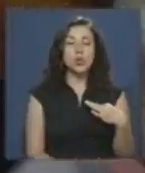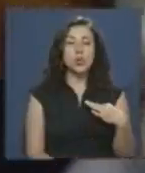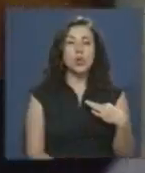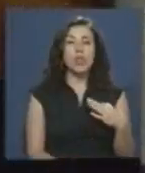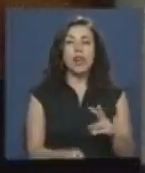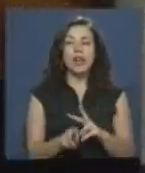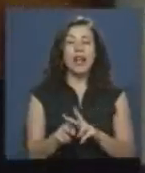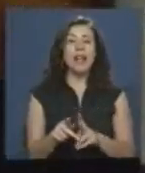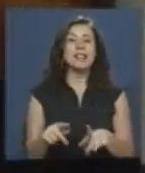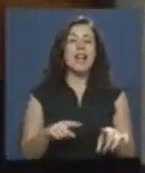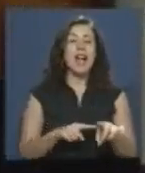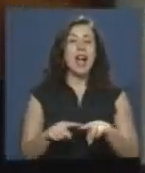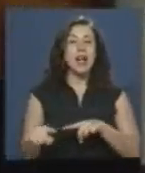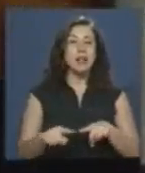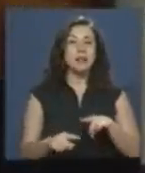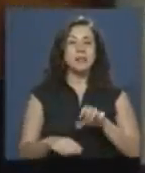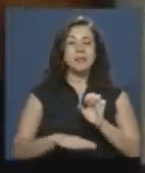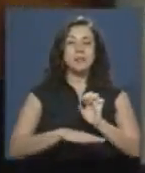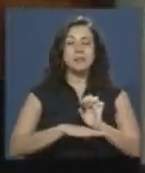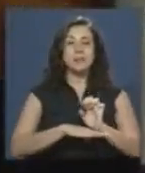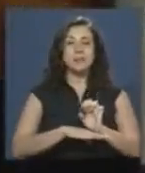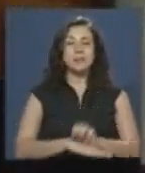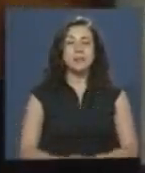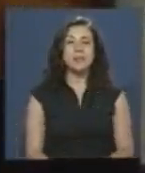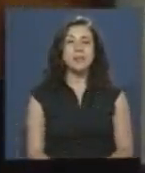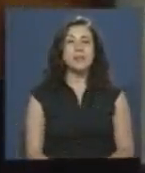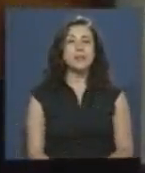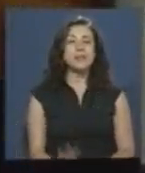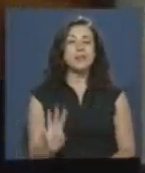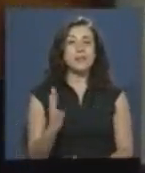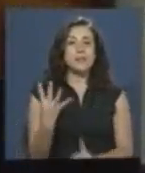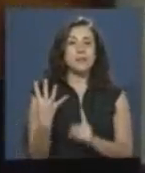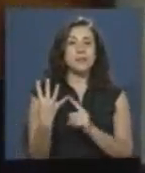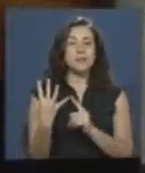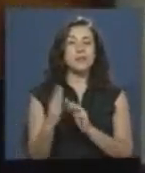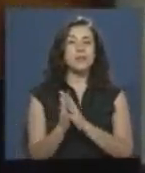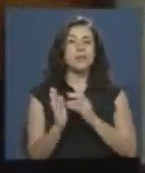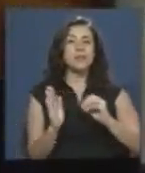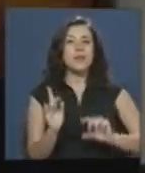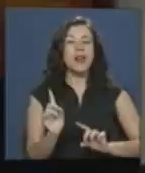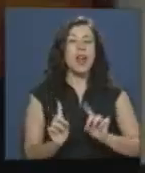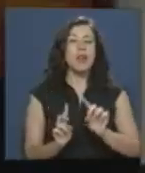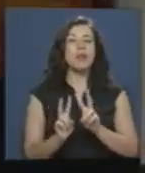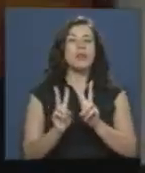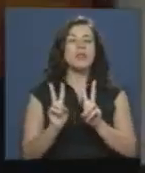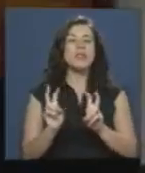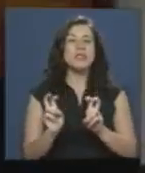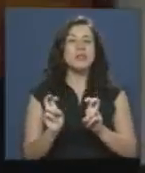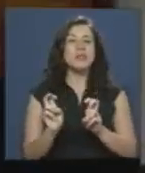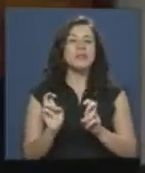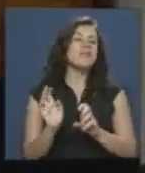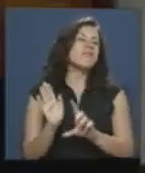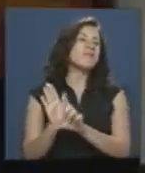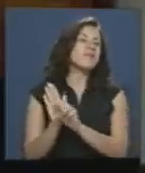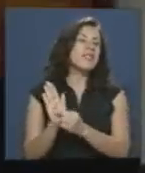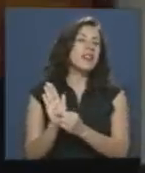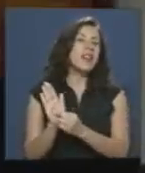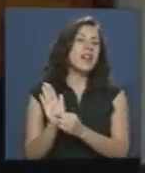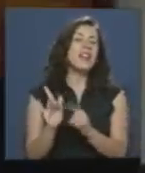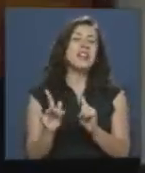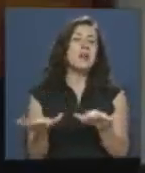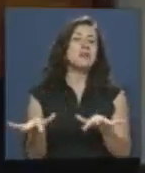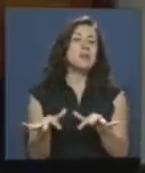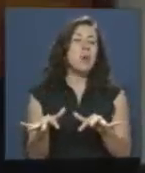tiene la Administración del Estado. En cuarto lugar, quiero destacar la eliminación de algunas figuras jurídicas ya en completo